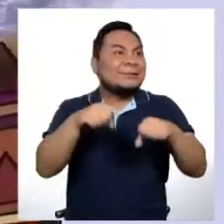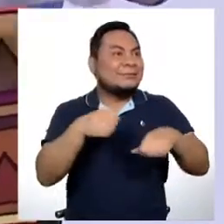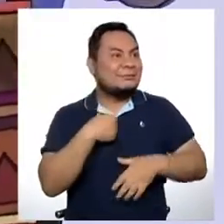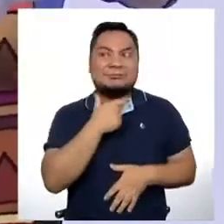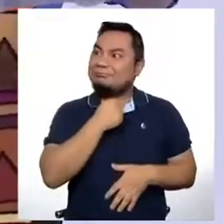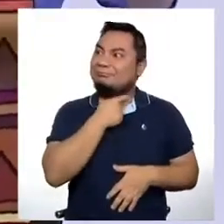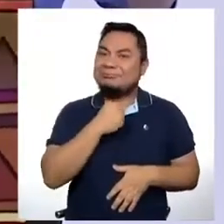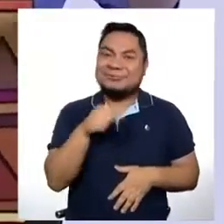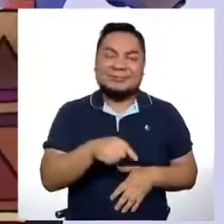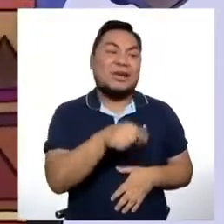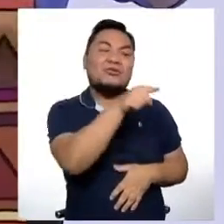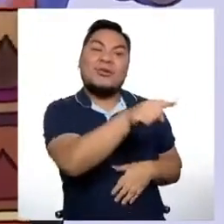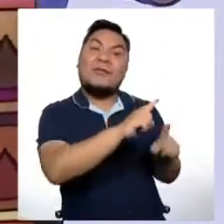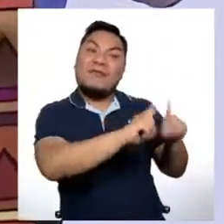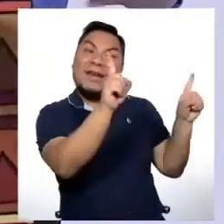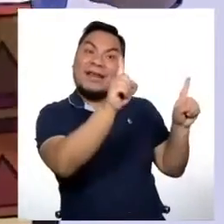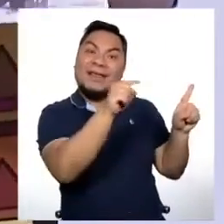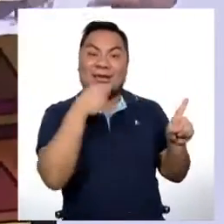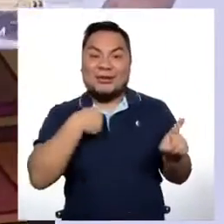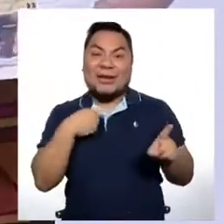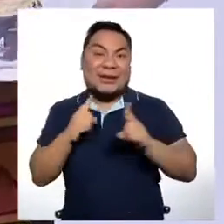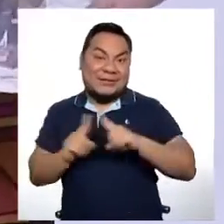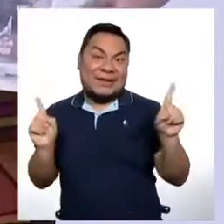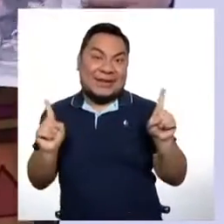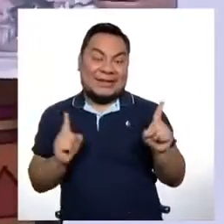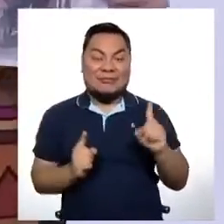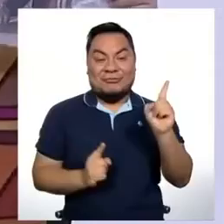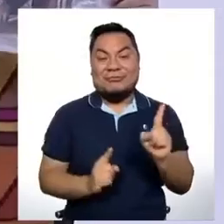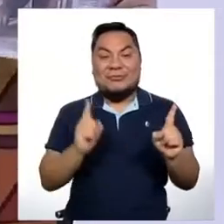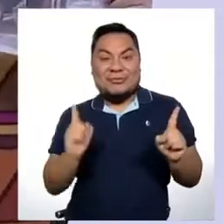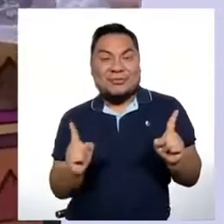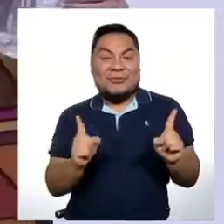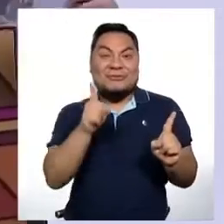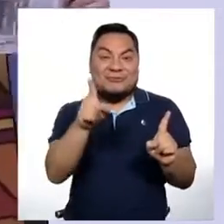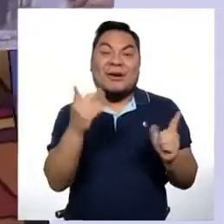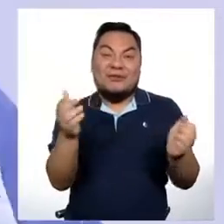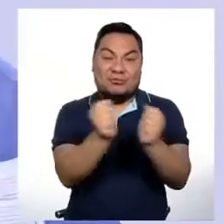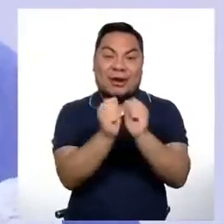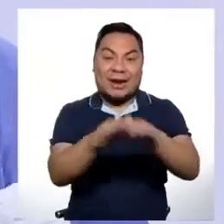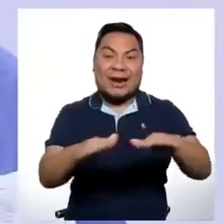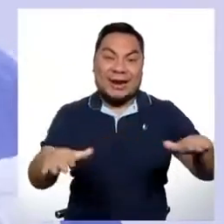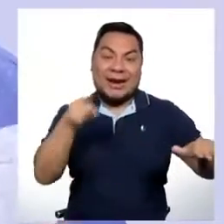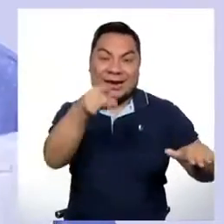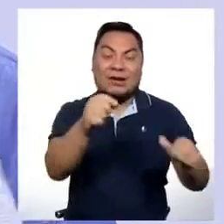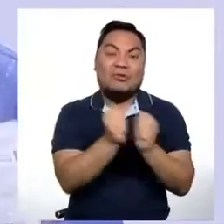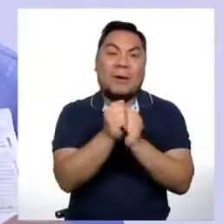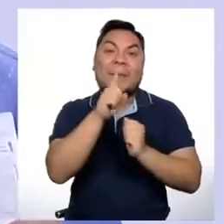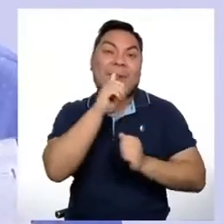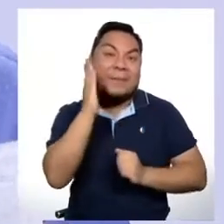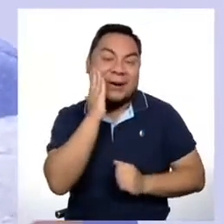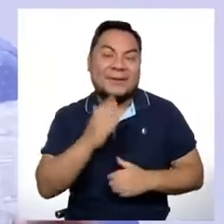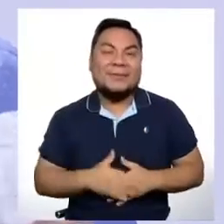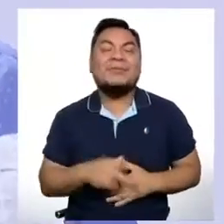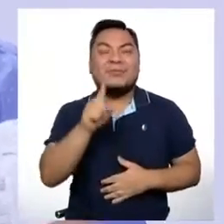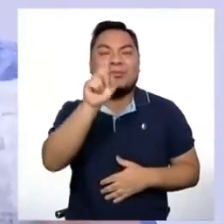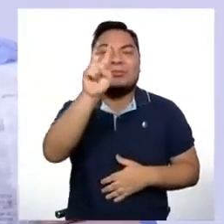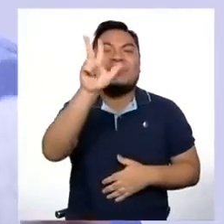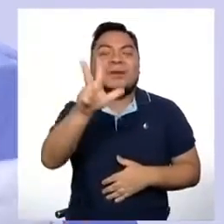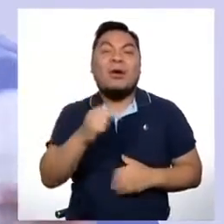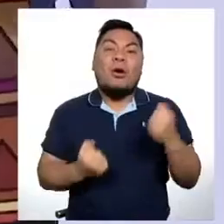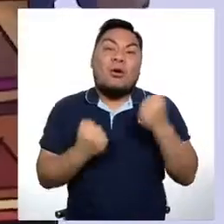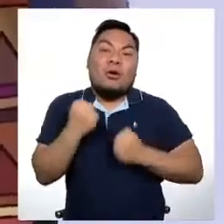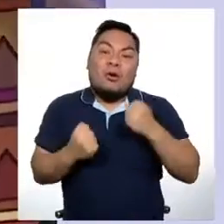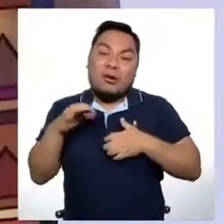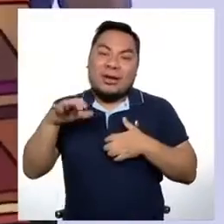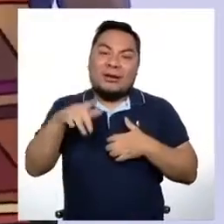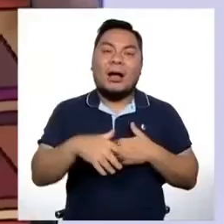encantó. A ver, las niñas y los niños lo van haciendo con nosotros en casa. ¿Listos? Un, dos, tres,